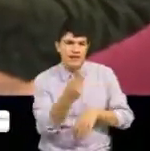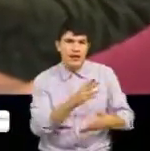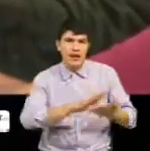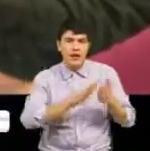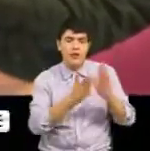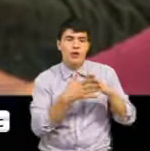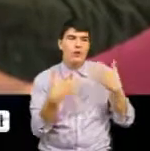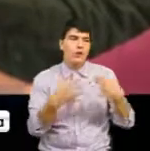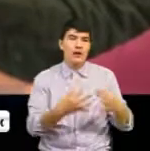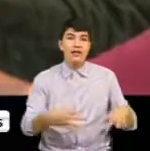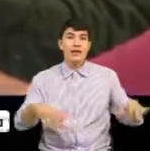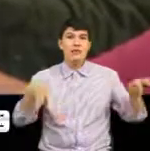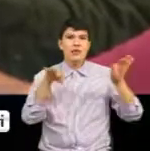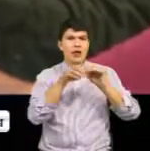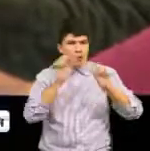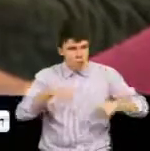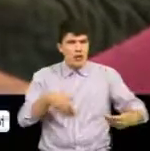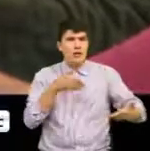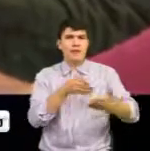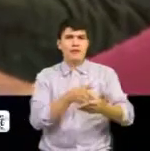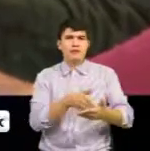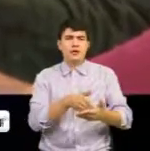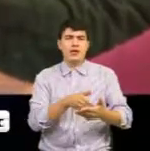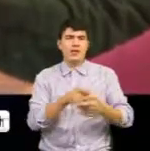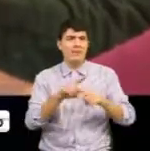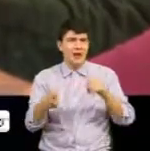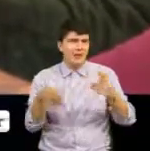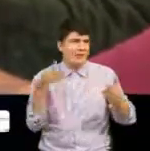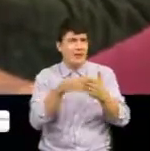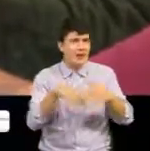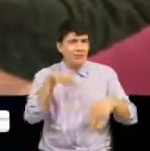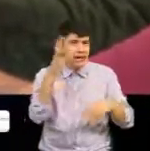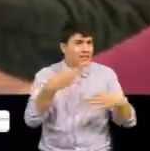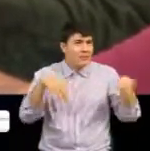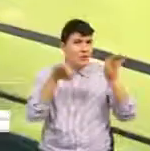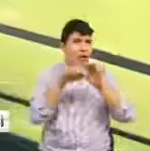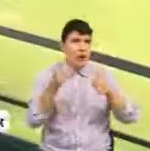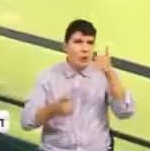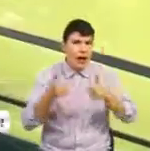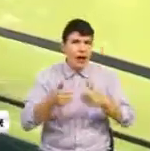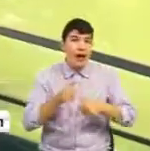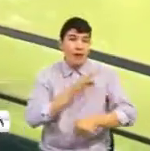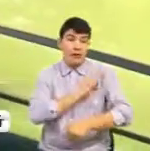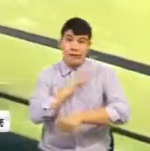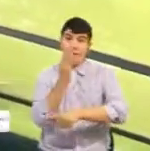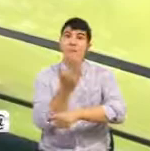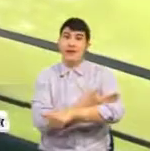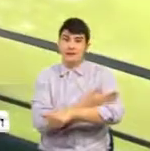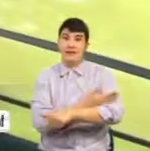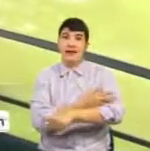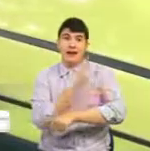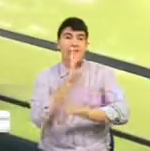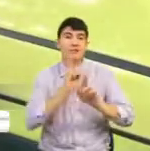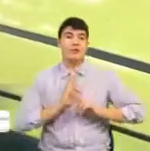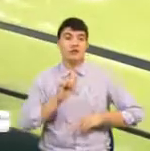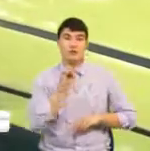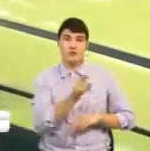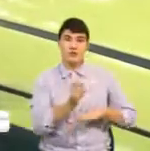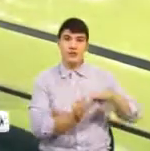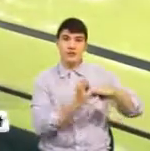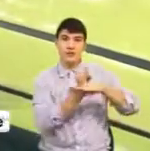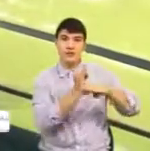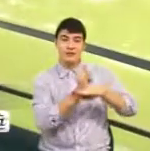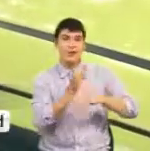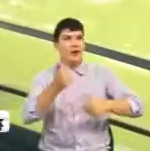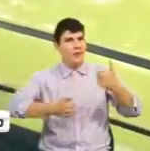la importancia de denunciar, pero más allá de eso es ver la capacidad de respuesta que tienen las instituciones. De esto estoy hablando